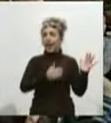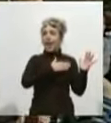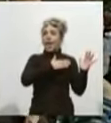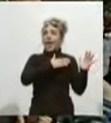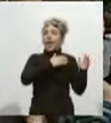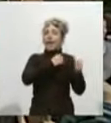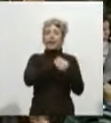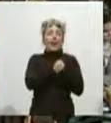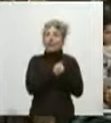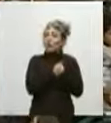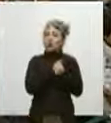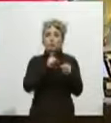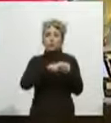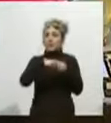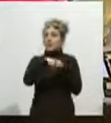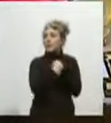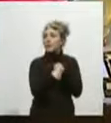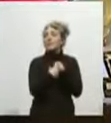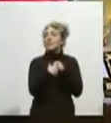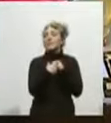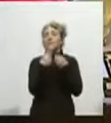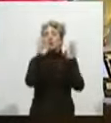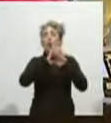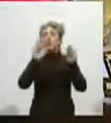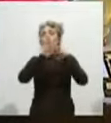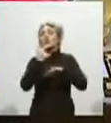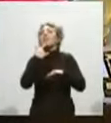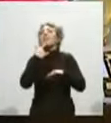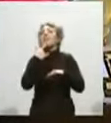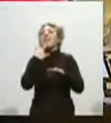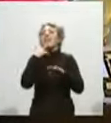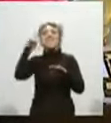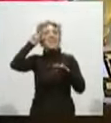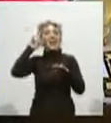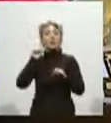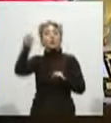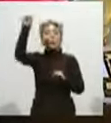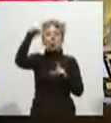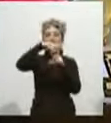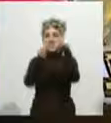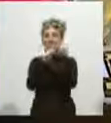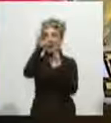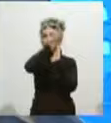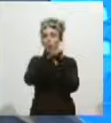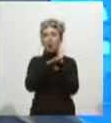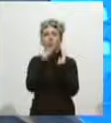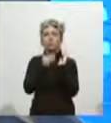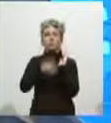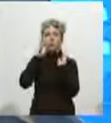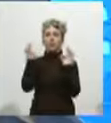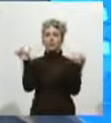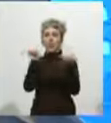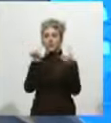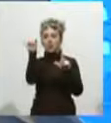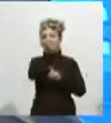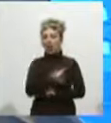Queridos participantes, lo decíamos siempre cada noche en Drag Superstar, ese fantástico programa de Televisión Canaria. Ya saben que sacamos